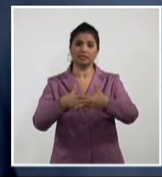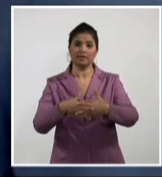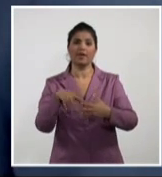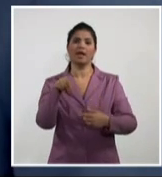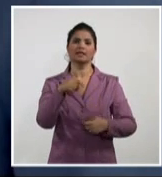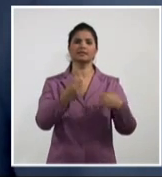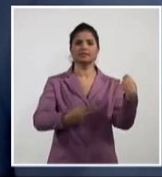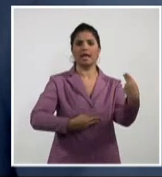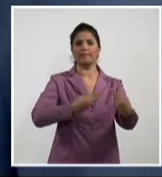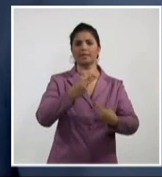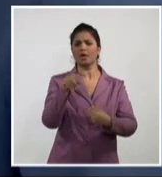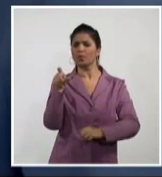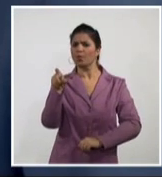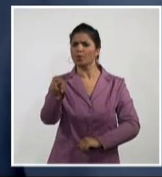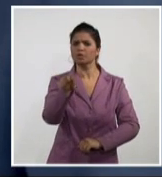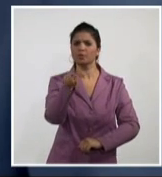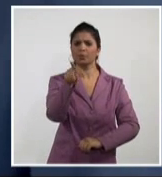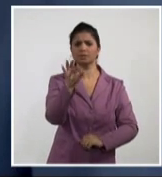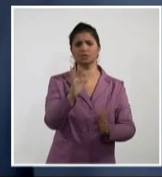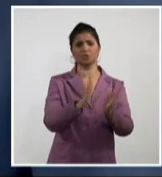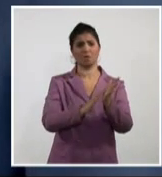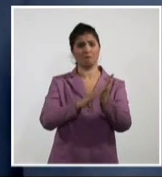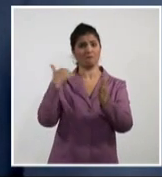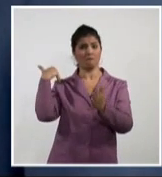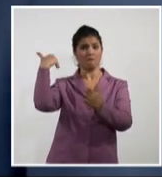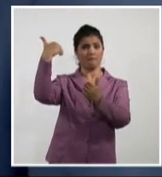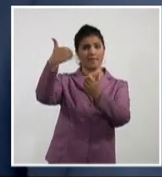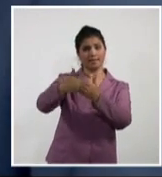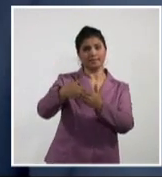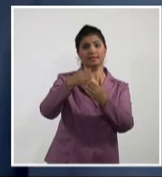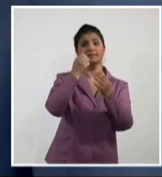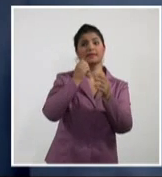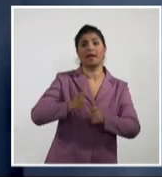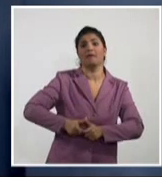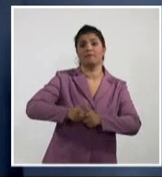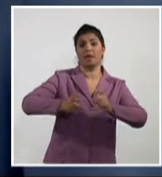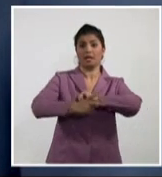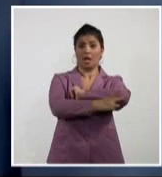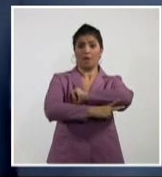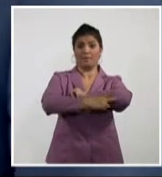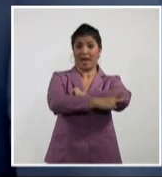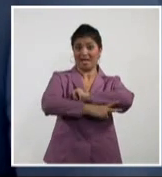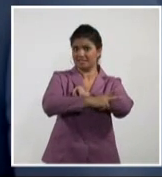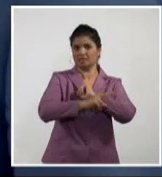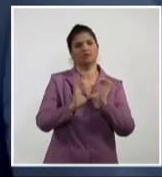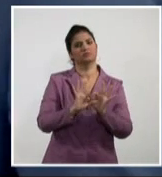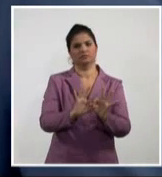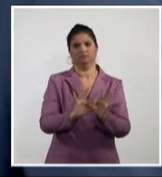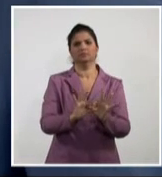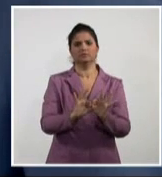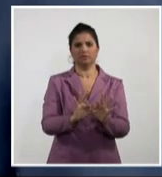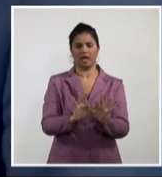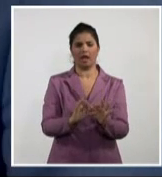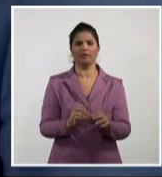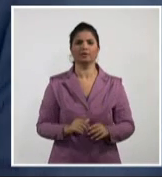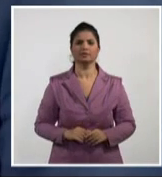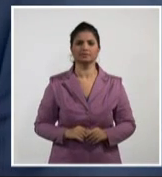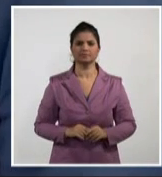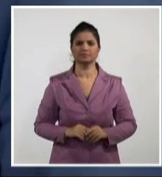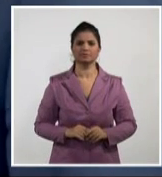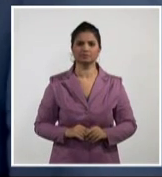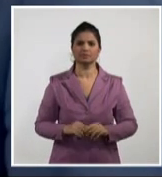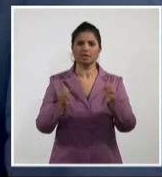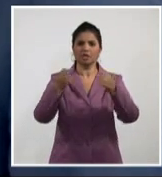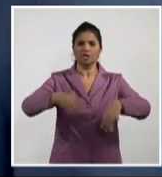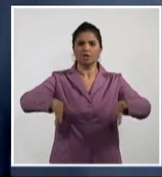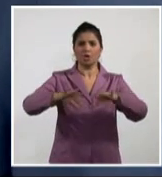in place over the past 18 months, increasingly all countries are feeling the impact of